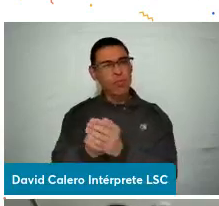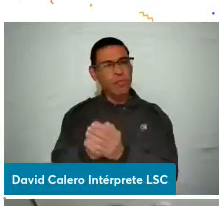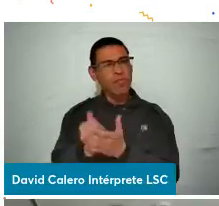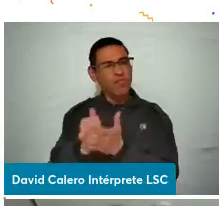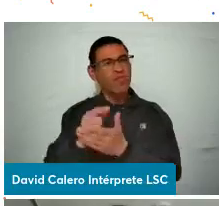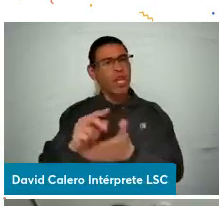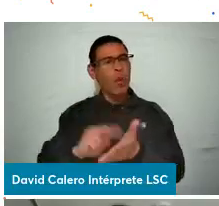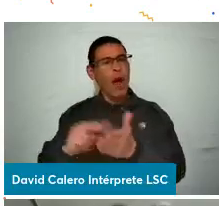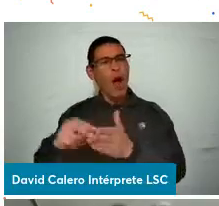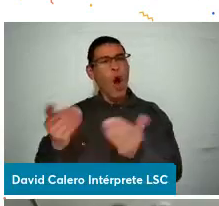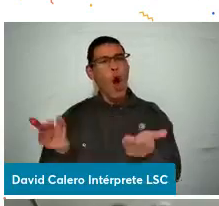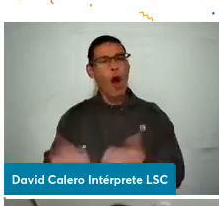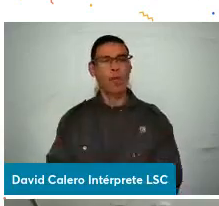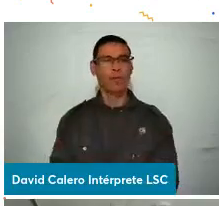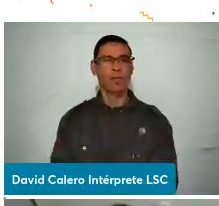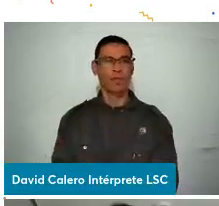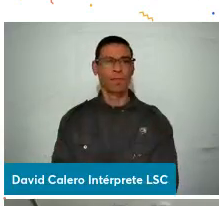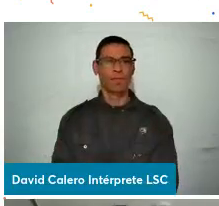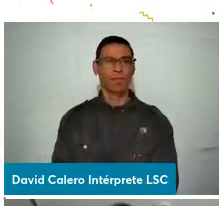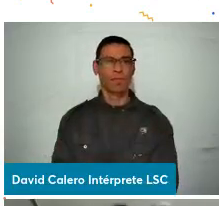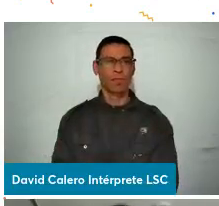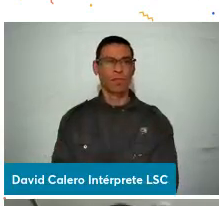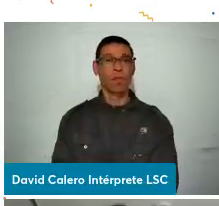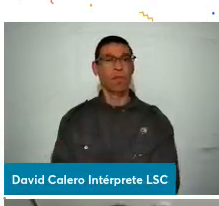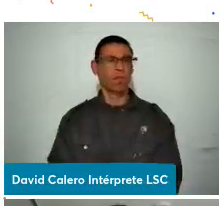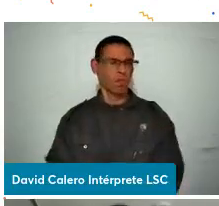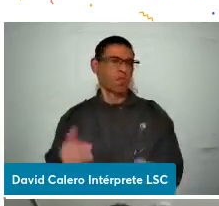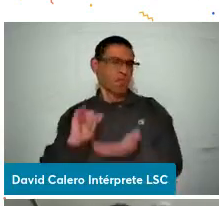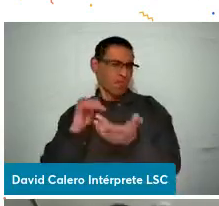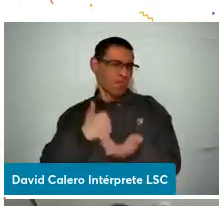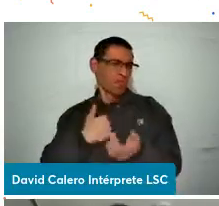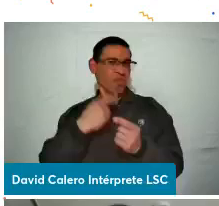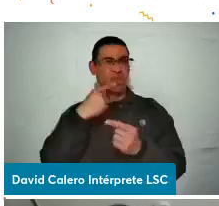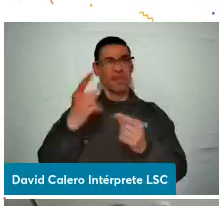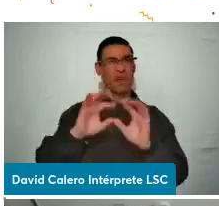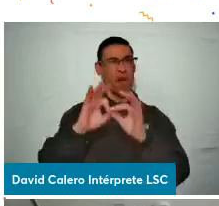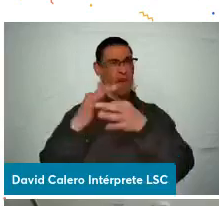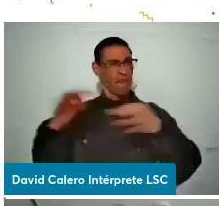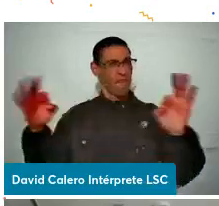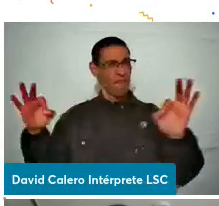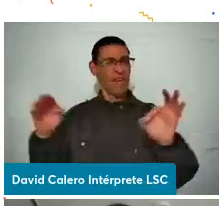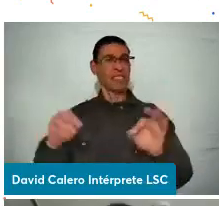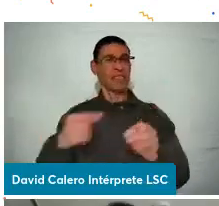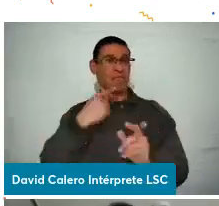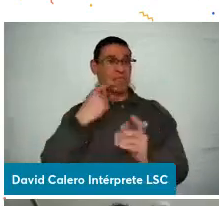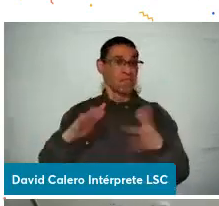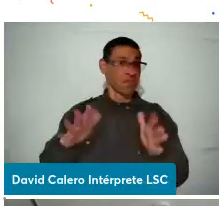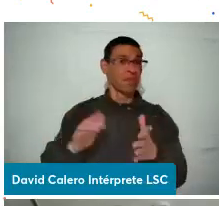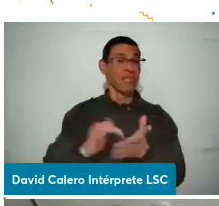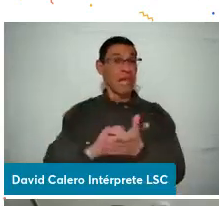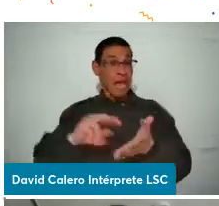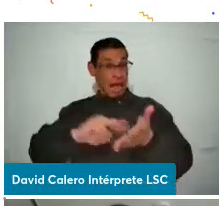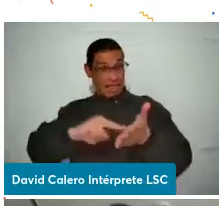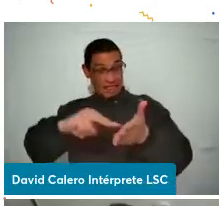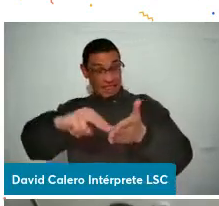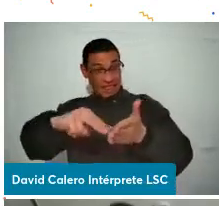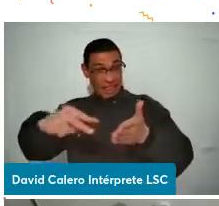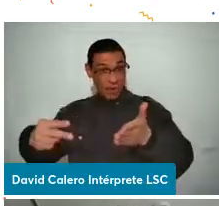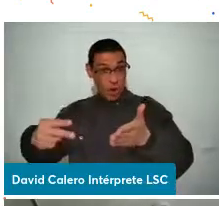Bueno, la frase pues sería, digamos que la tecnología es el medio y no es el